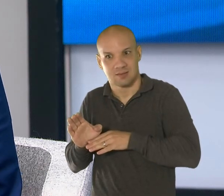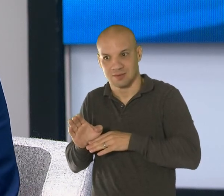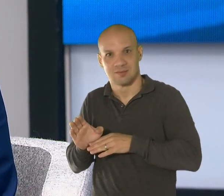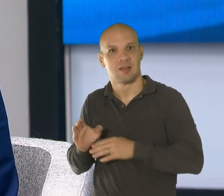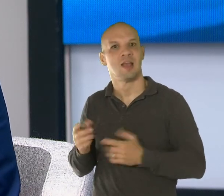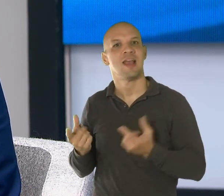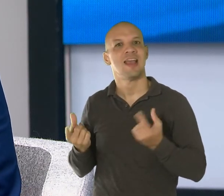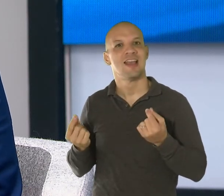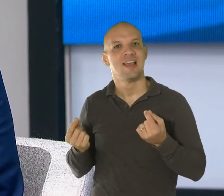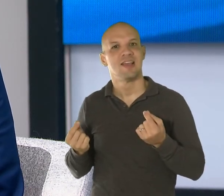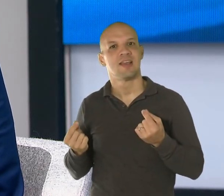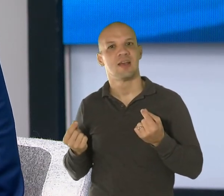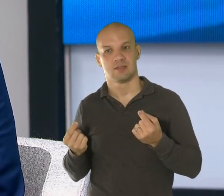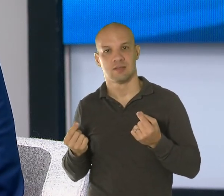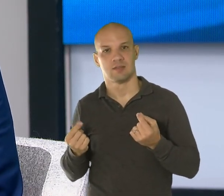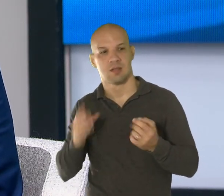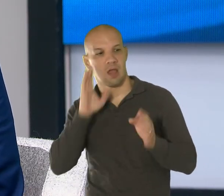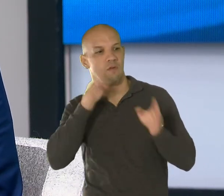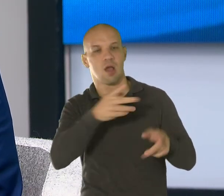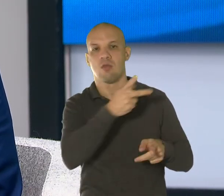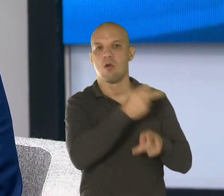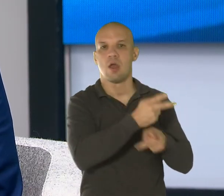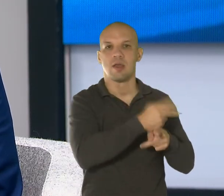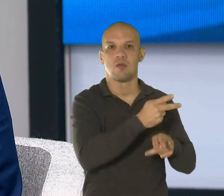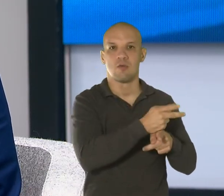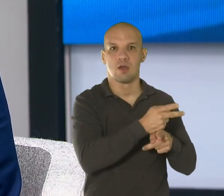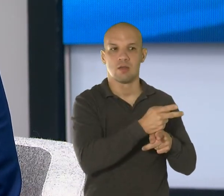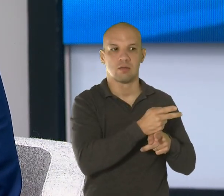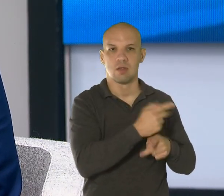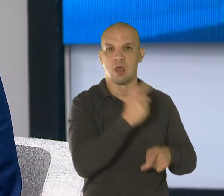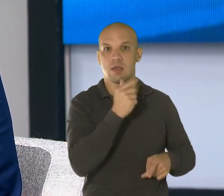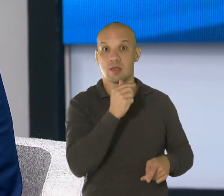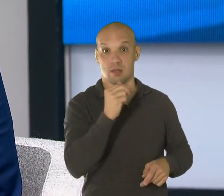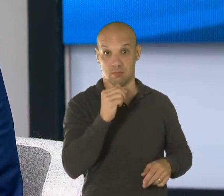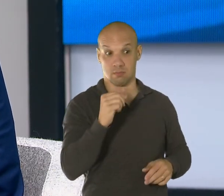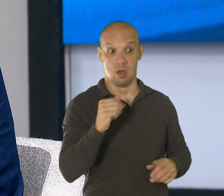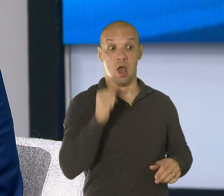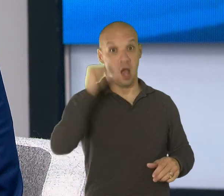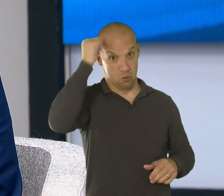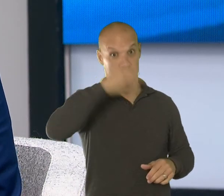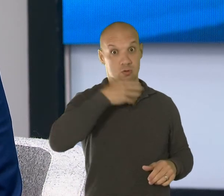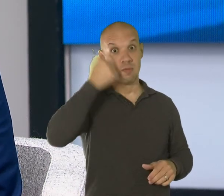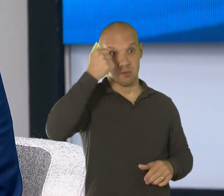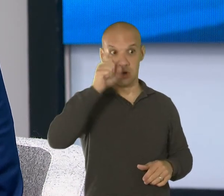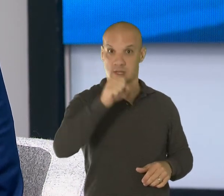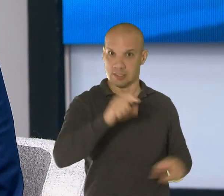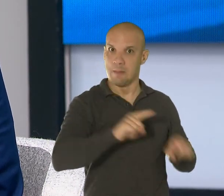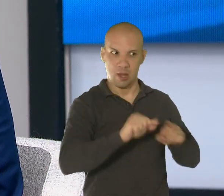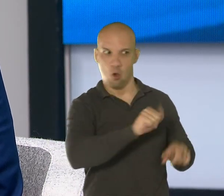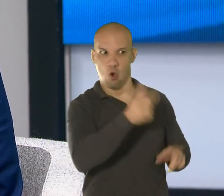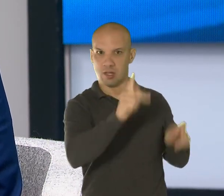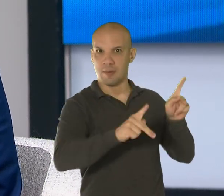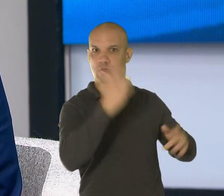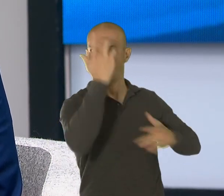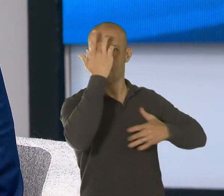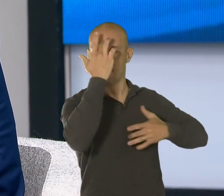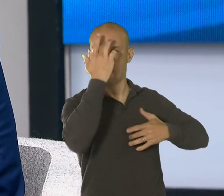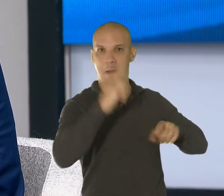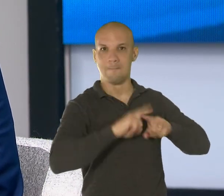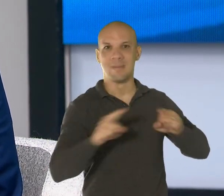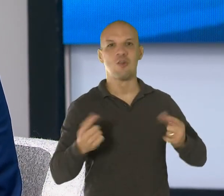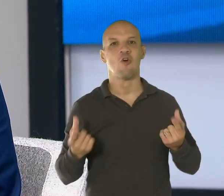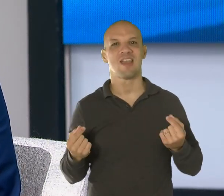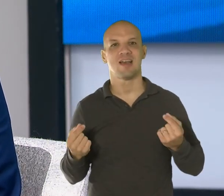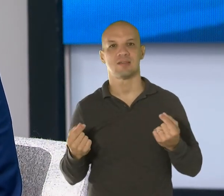que van por la línea del cuidado, no solo de los adultos mayores, de otras condiciones también, en el hogar. Pero se